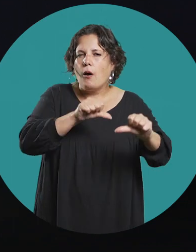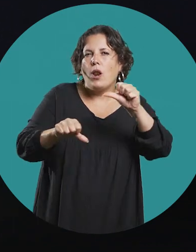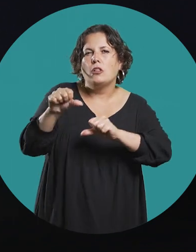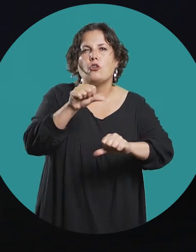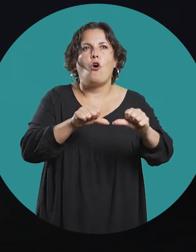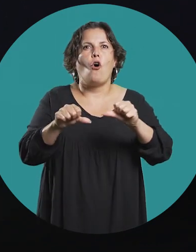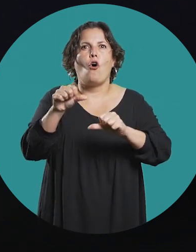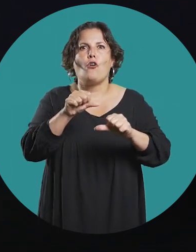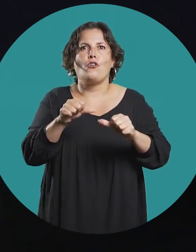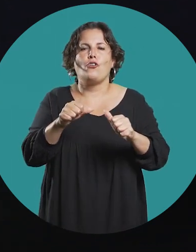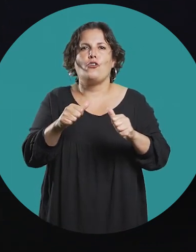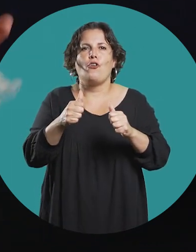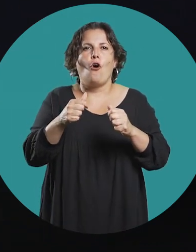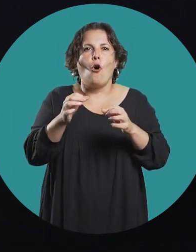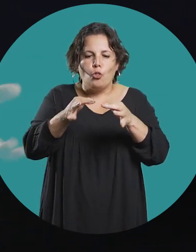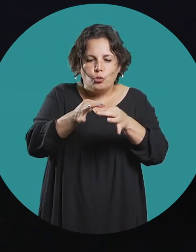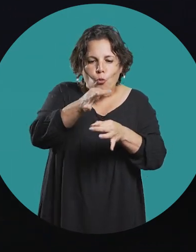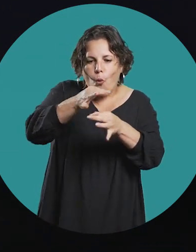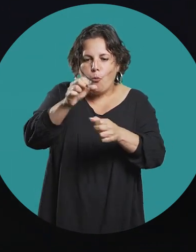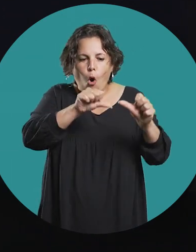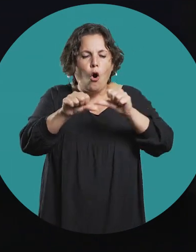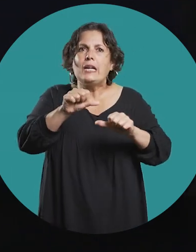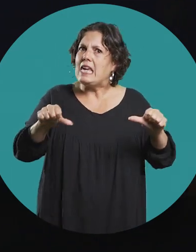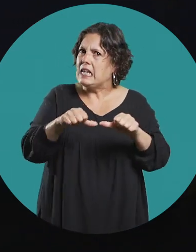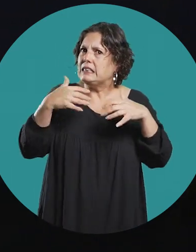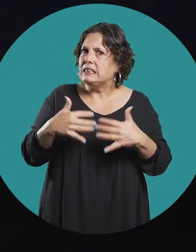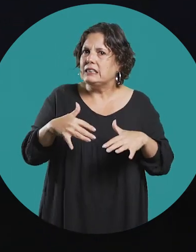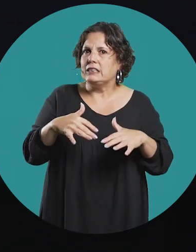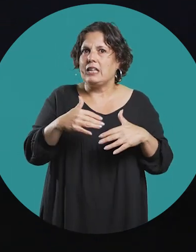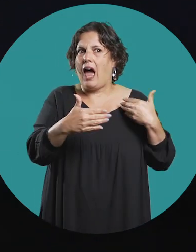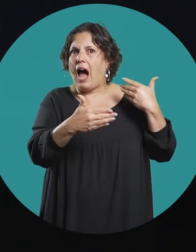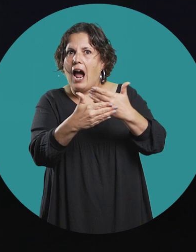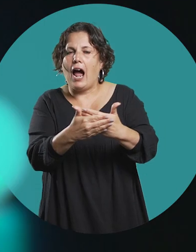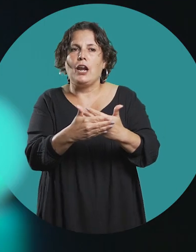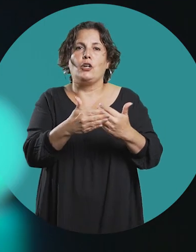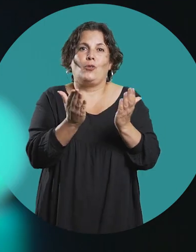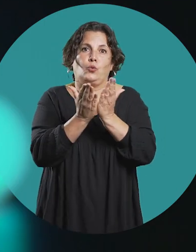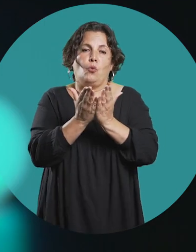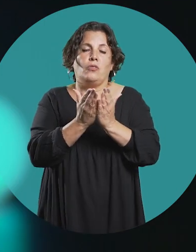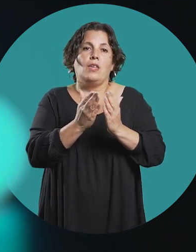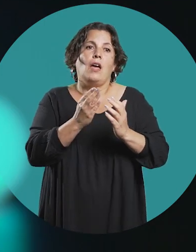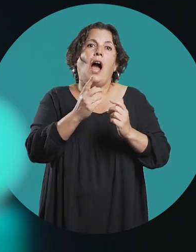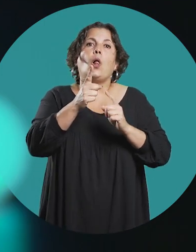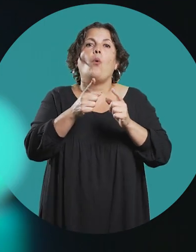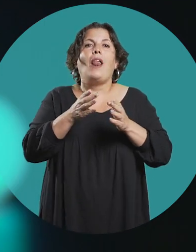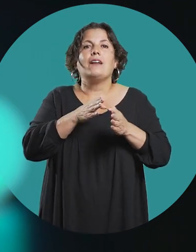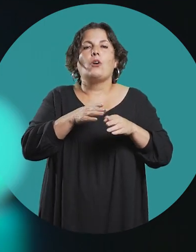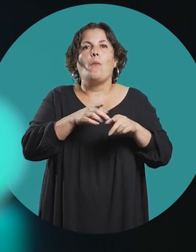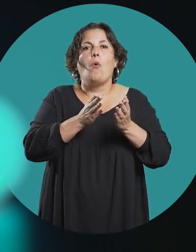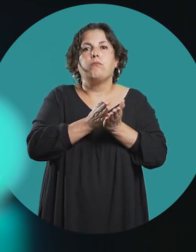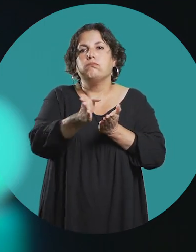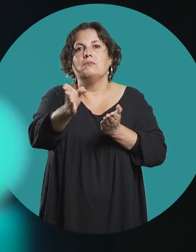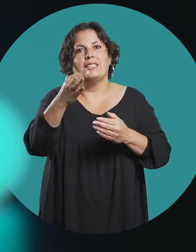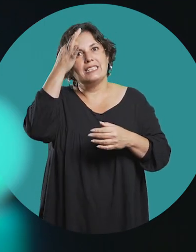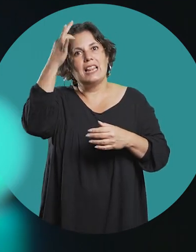laboratorio, de mezclar tubitos, y de hecho eso fue lo que hice en los últimos años de carrera. Y algo bueno de muchas carreras científicas es